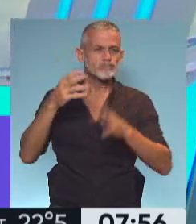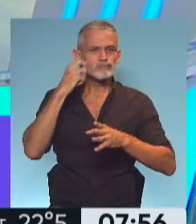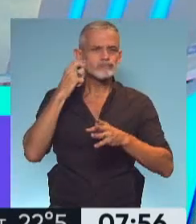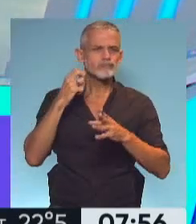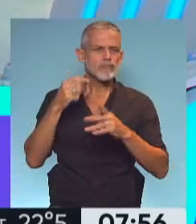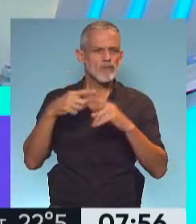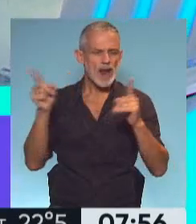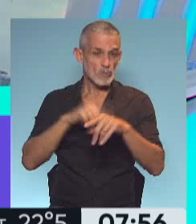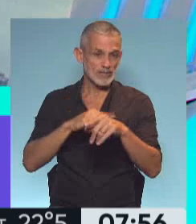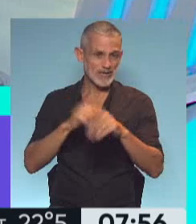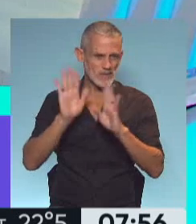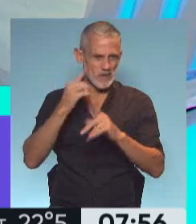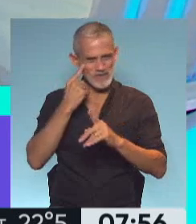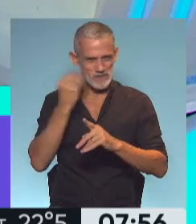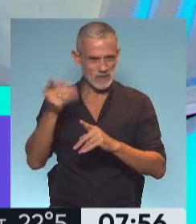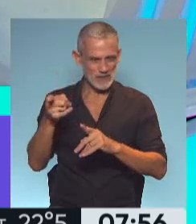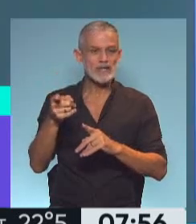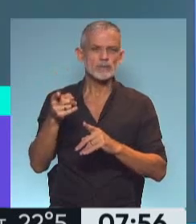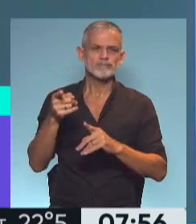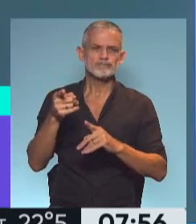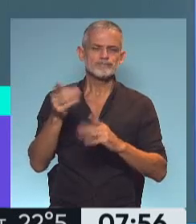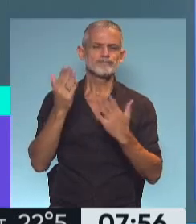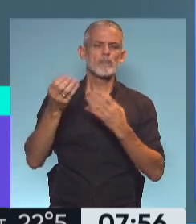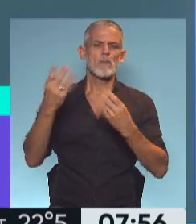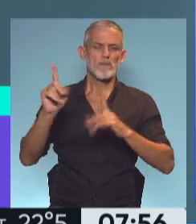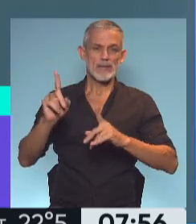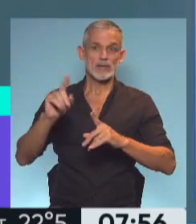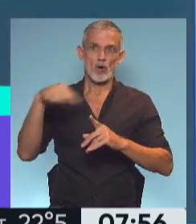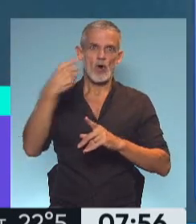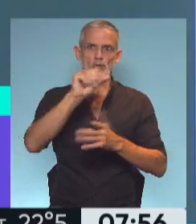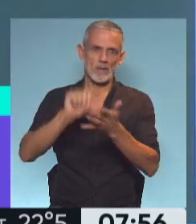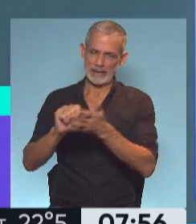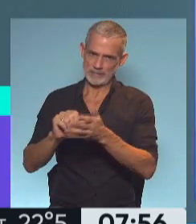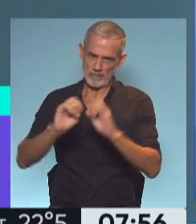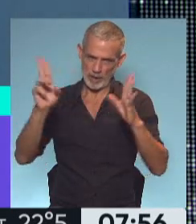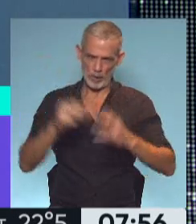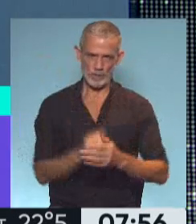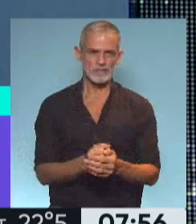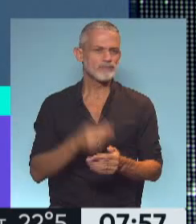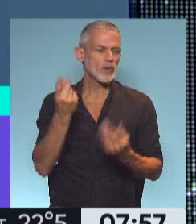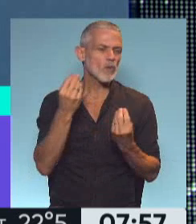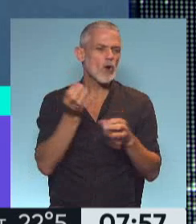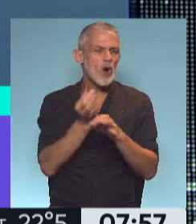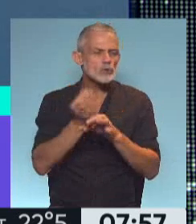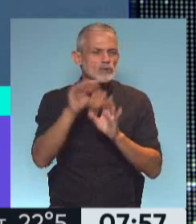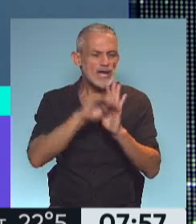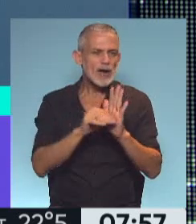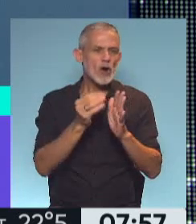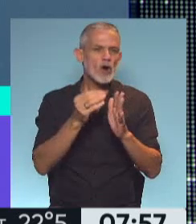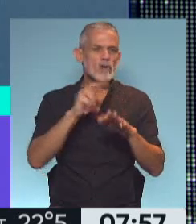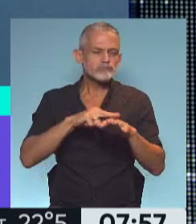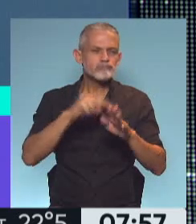que los comparamos con las experiencias no trágicas que vivieron otros países. ¿Cuáles son los consejos para los adultos mayores